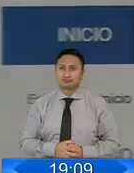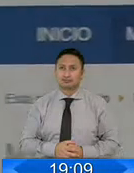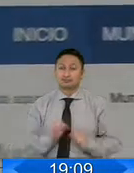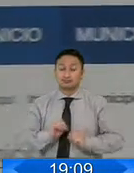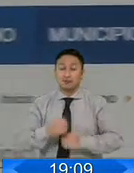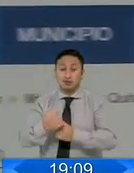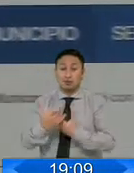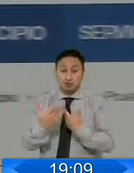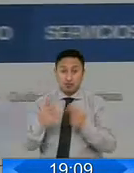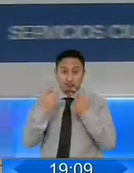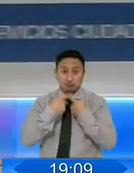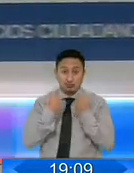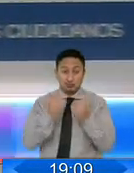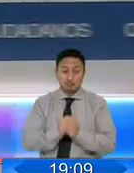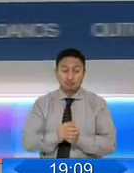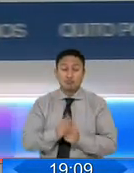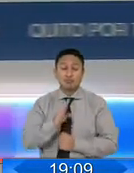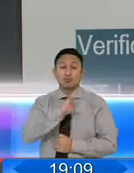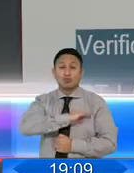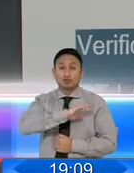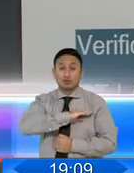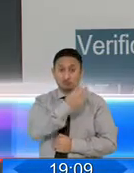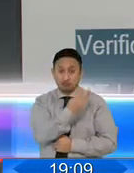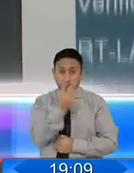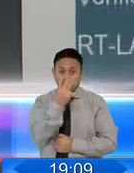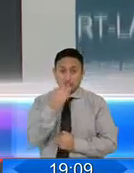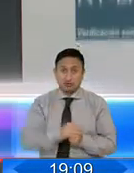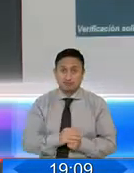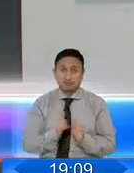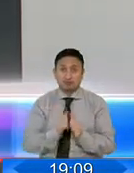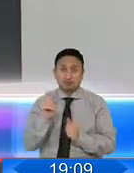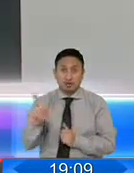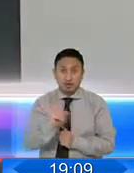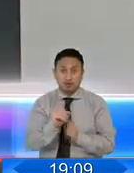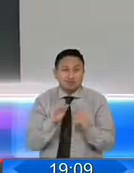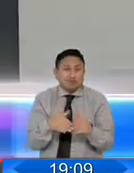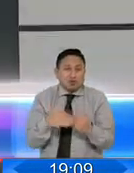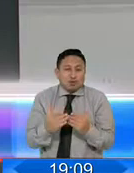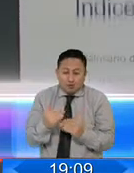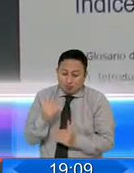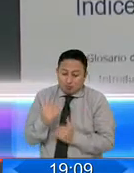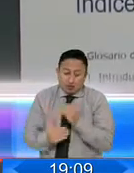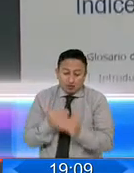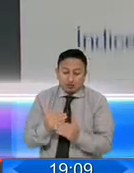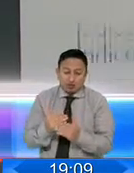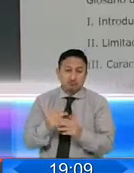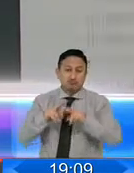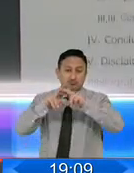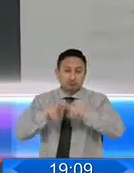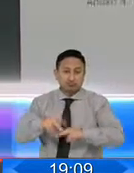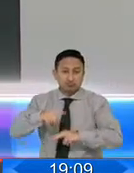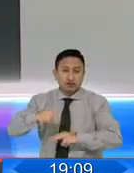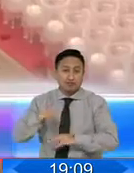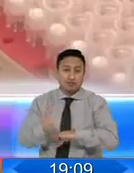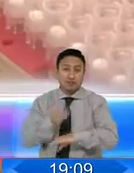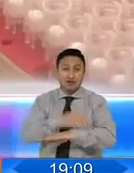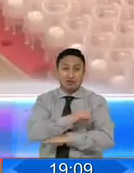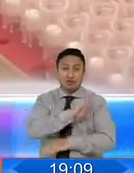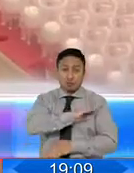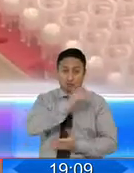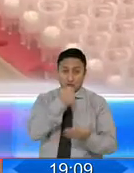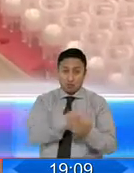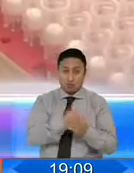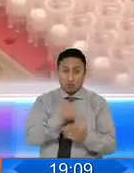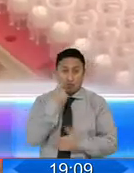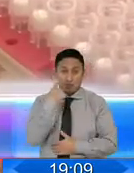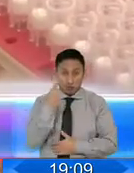ya son públicos en la página del municipio de Quito. En cada uno consta cómo se realizó el proceso de validación de las pruebas adquiridas por el Cabildo y